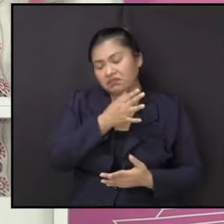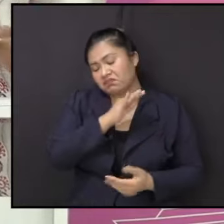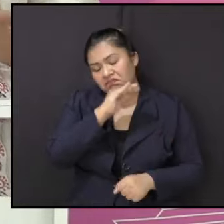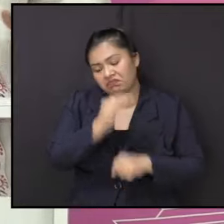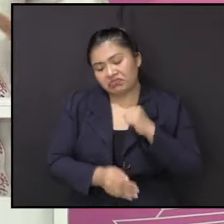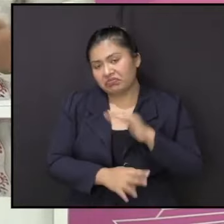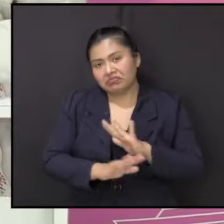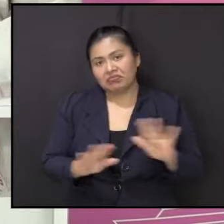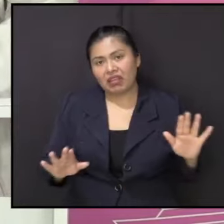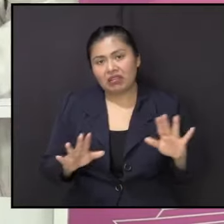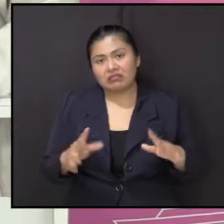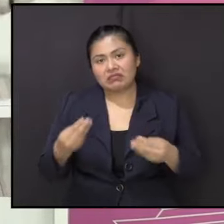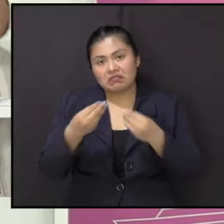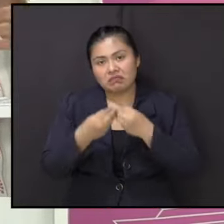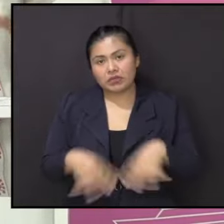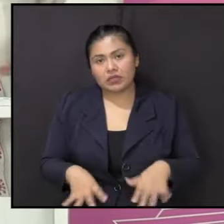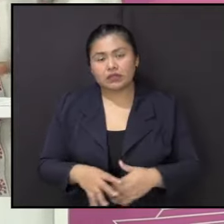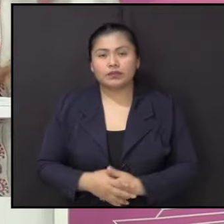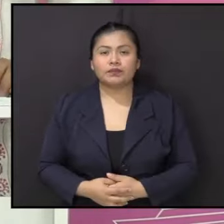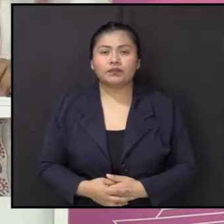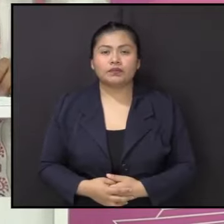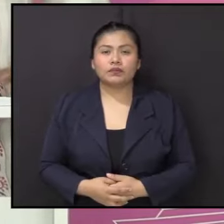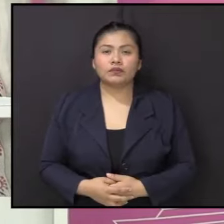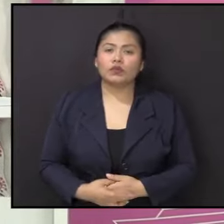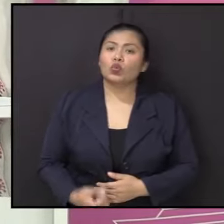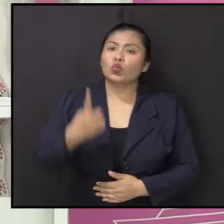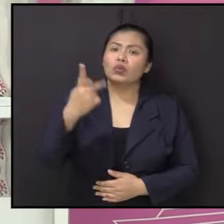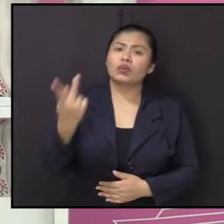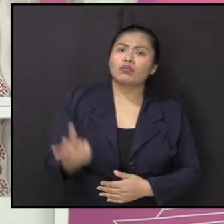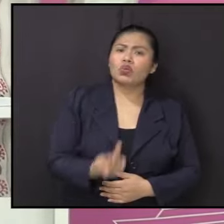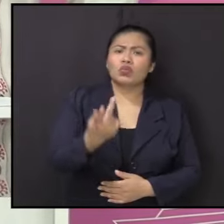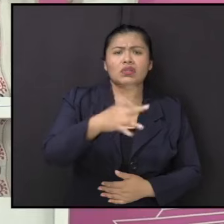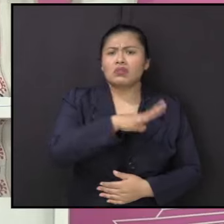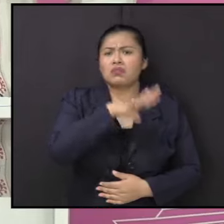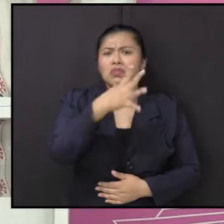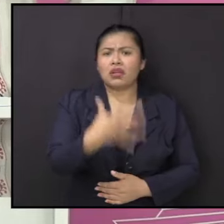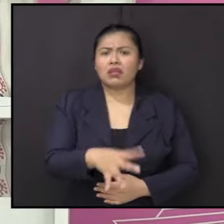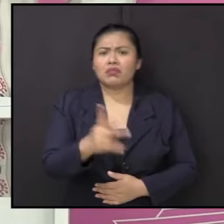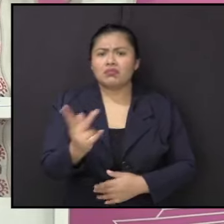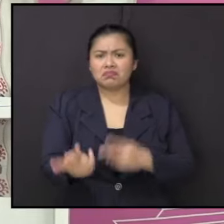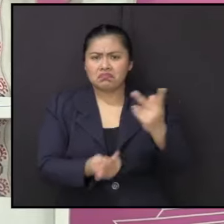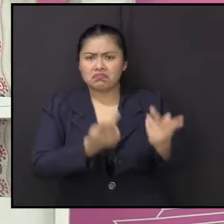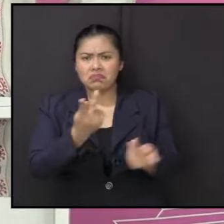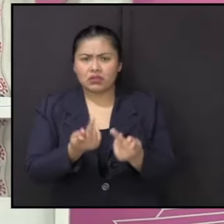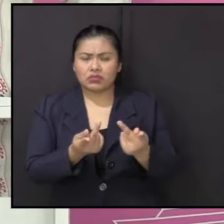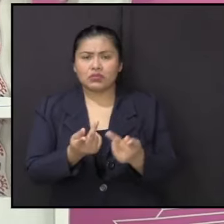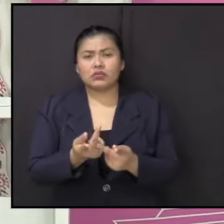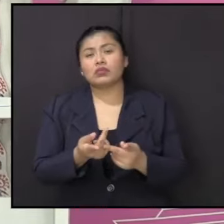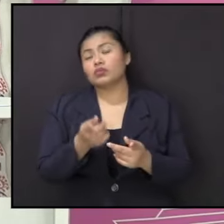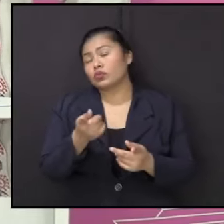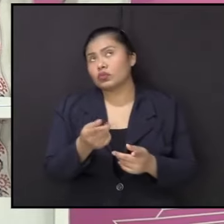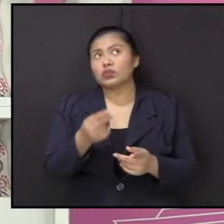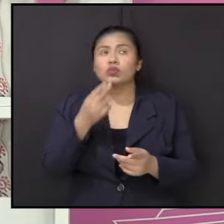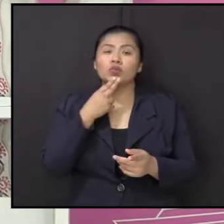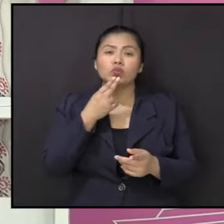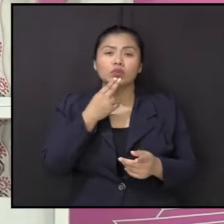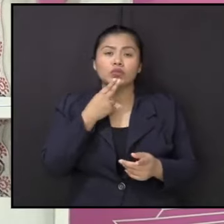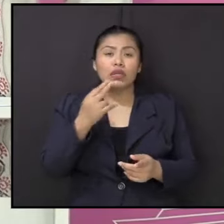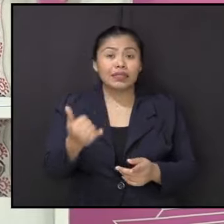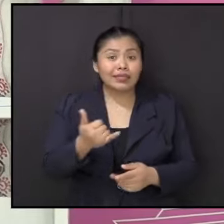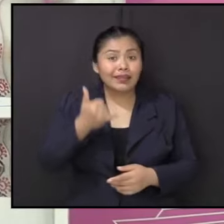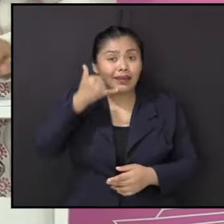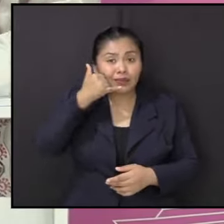que queda restante, pues prácticamente queda perdido. En una pregunta general para las 3 candidatas, reitero que no se puede hacer uso del